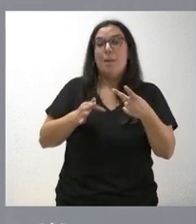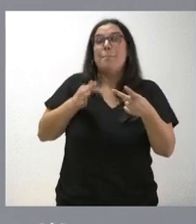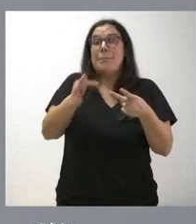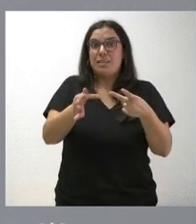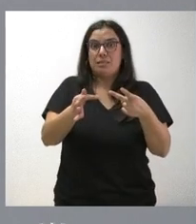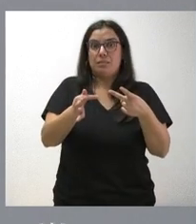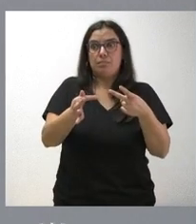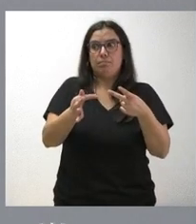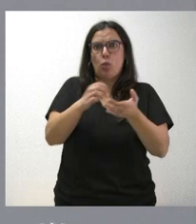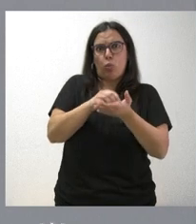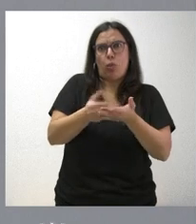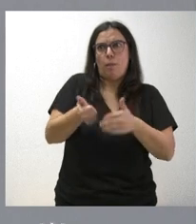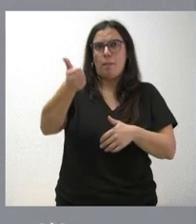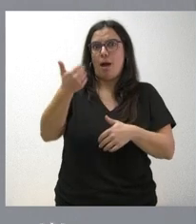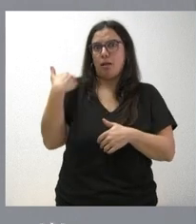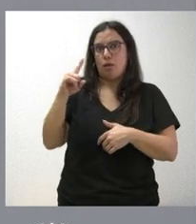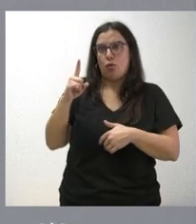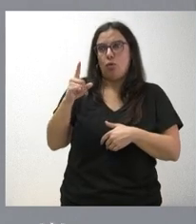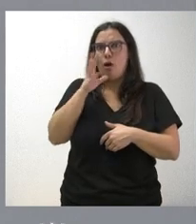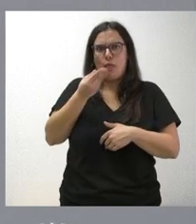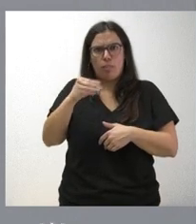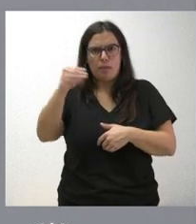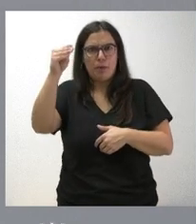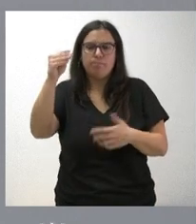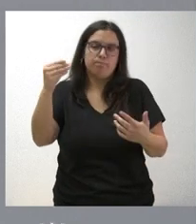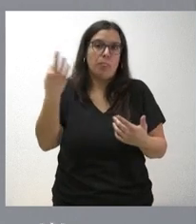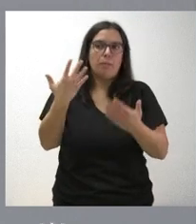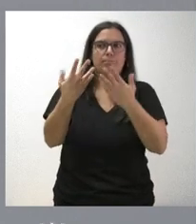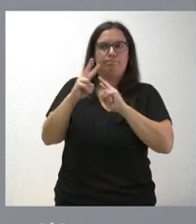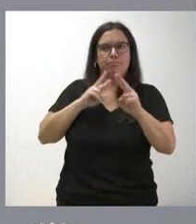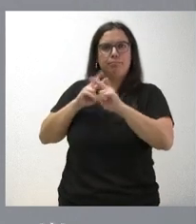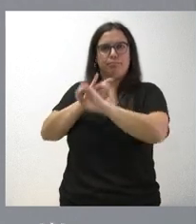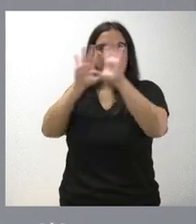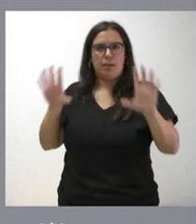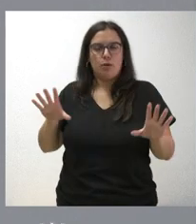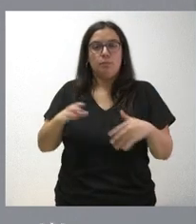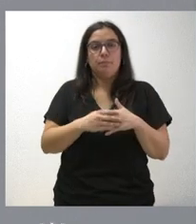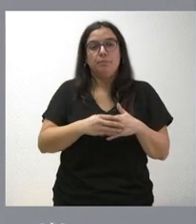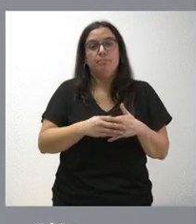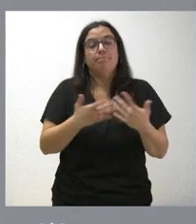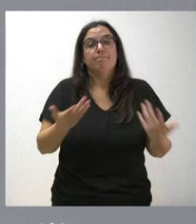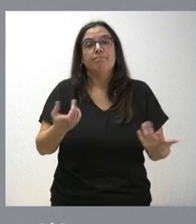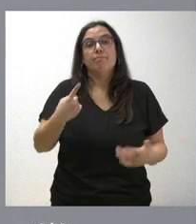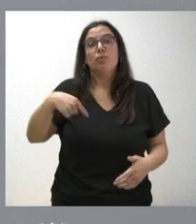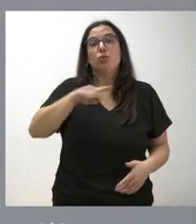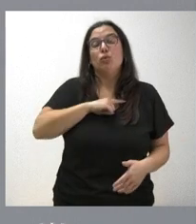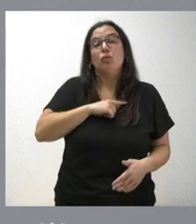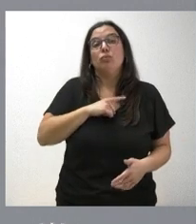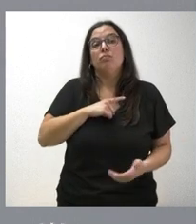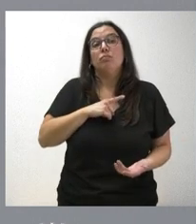indefiniciones que antes no teníamos pues lógicamente tiene que irse despejando qué nos va a tocar a nosotros